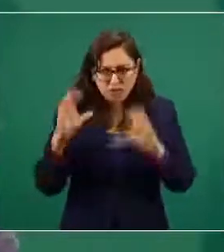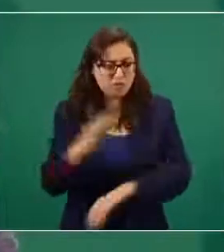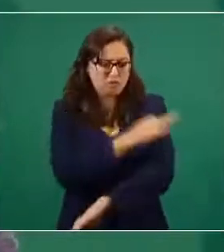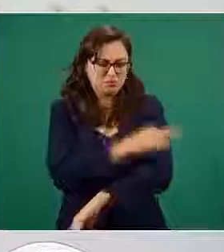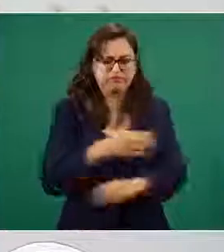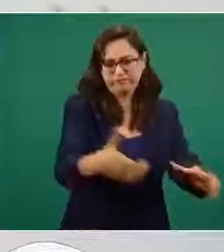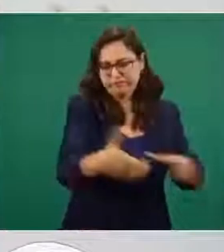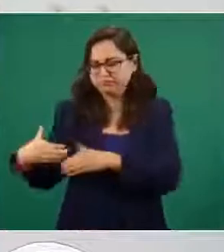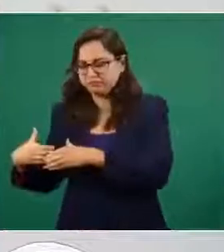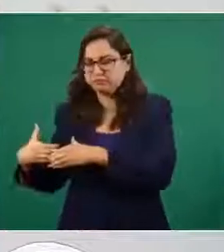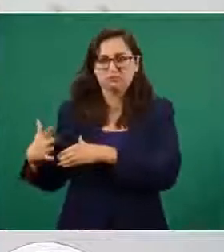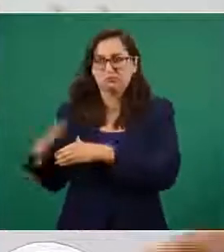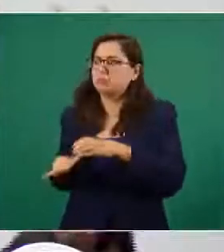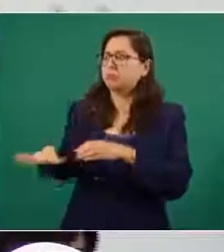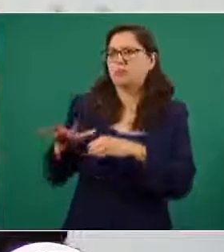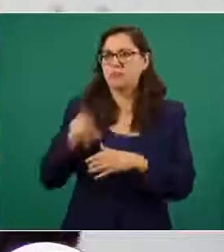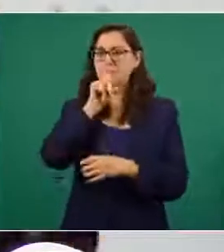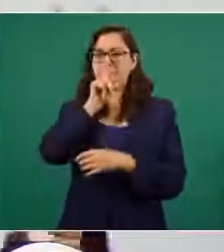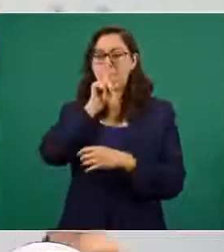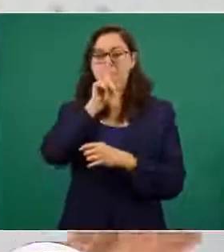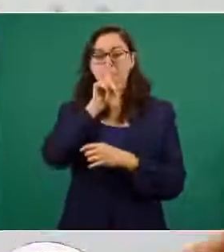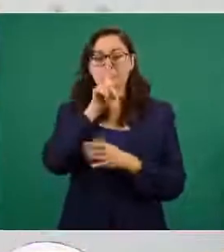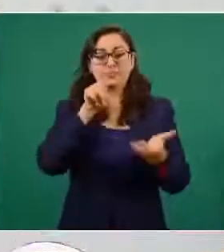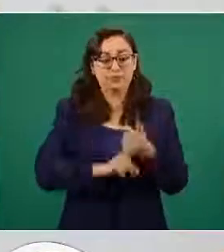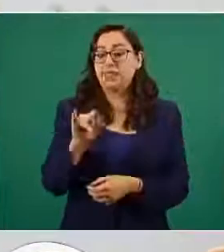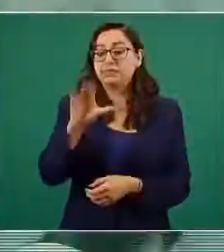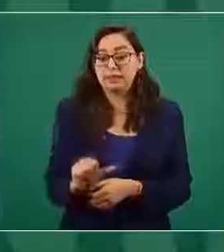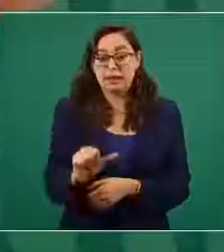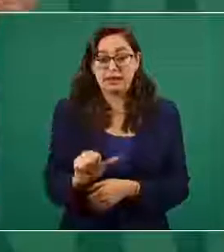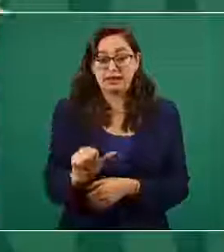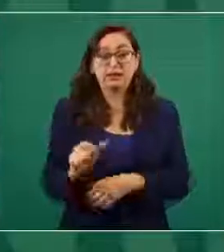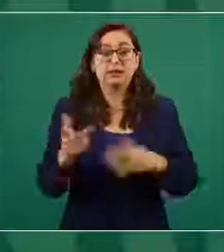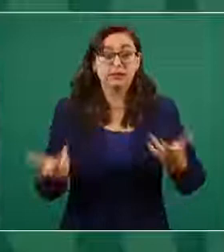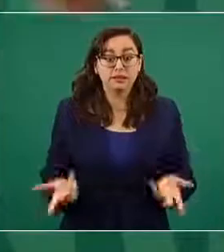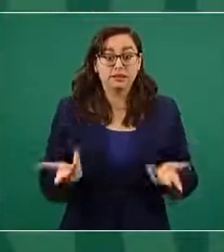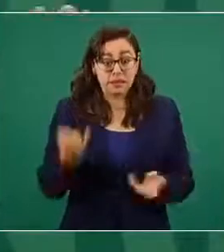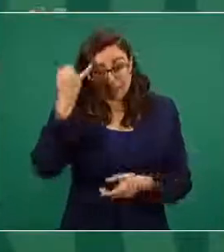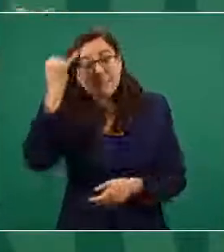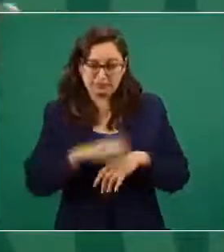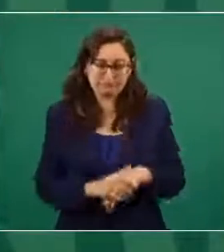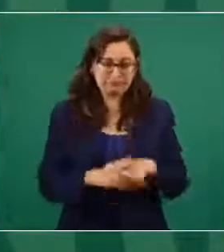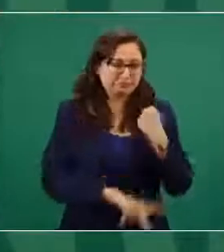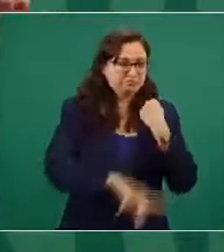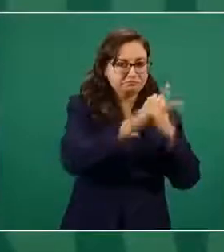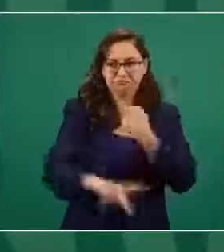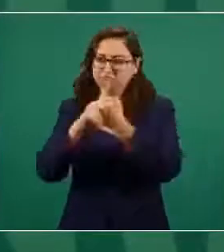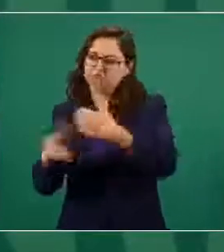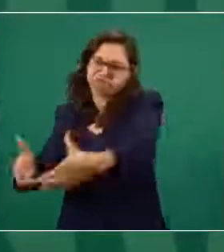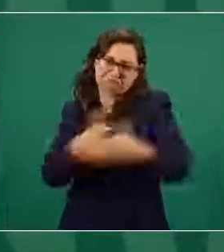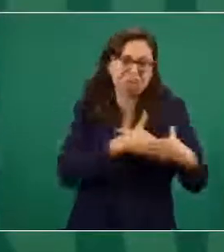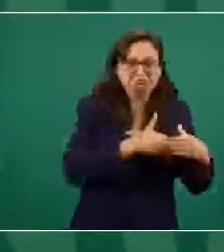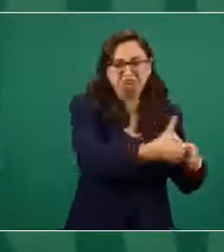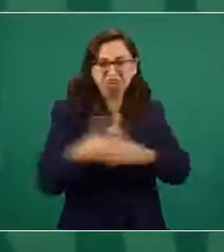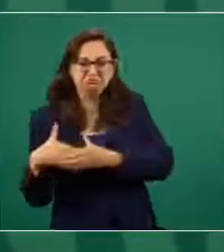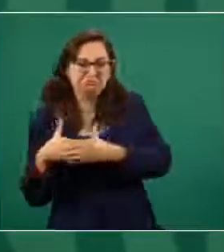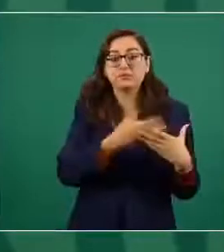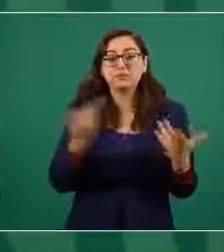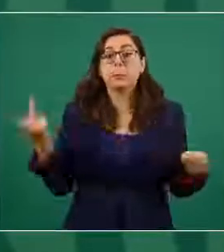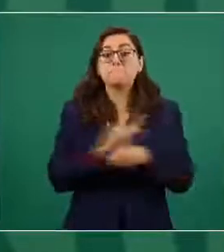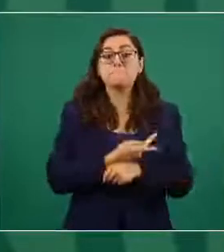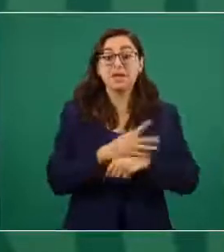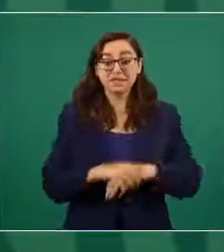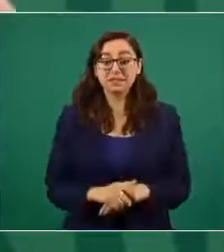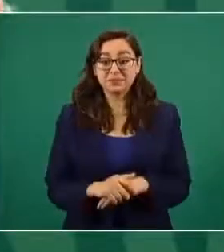respaldo en principios éticos fundamentales, un sentido técnico muy importante. Si entre los países hubiera acaparamiento y se distribuye de manera desigual la vacuna,